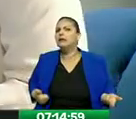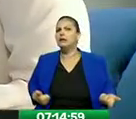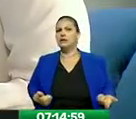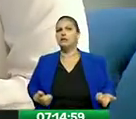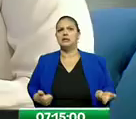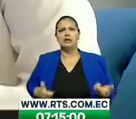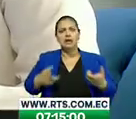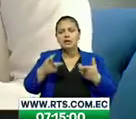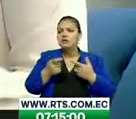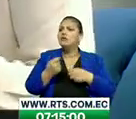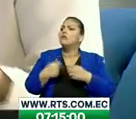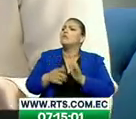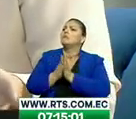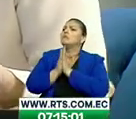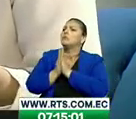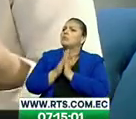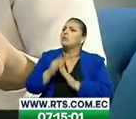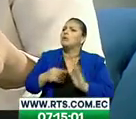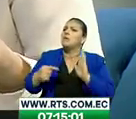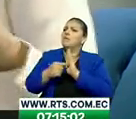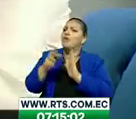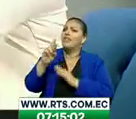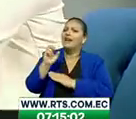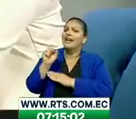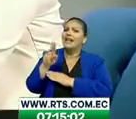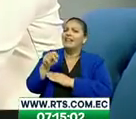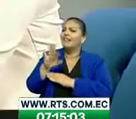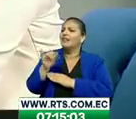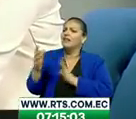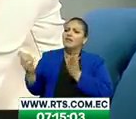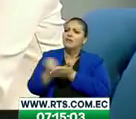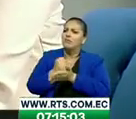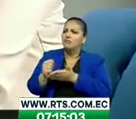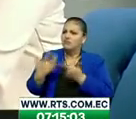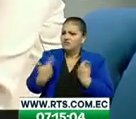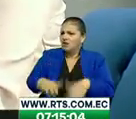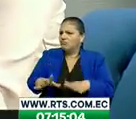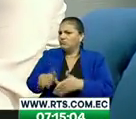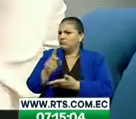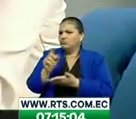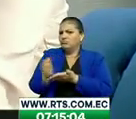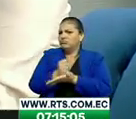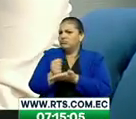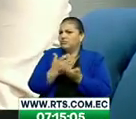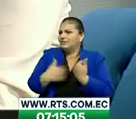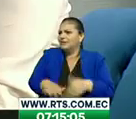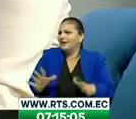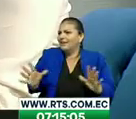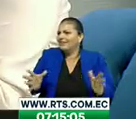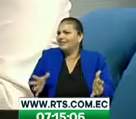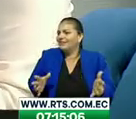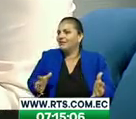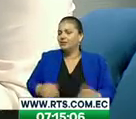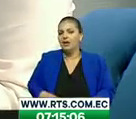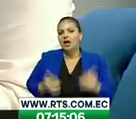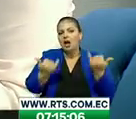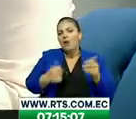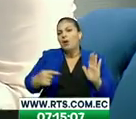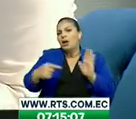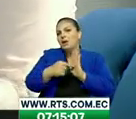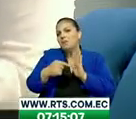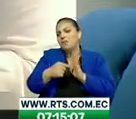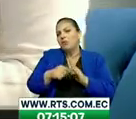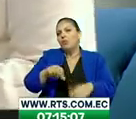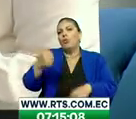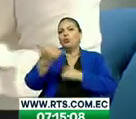por un lado. Por otro lado, se ha hablado de medidas compensatorias como la reducción de aranceles para la importación de materia